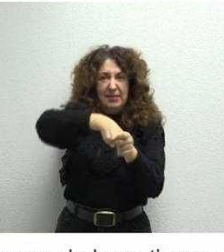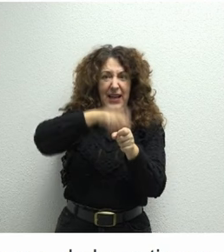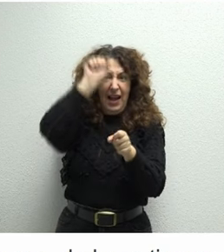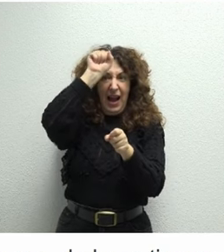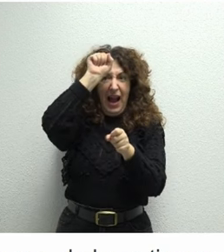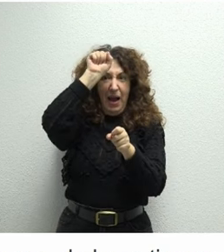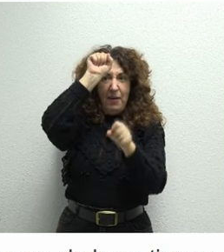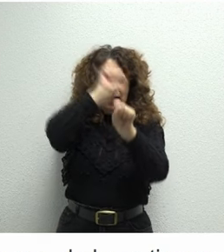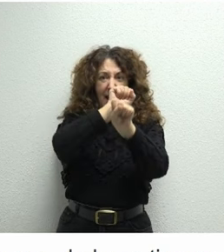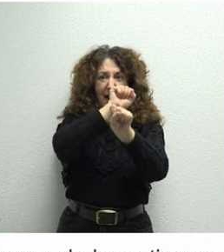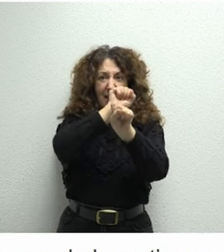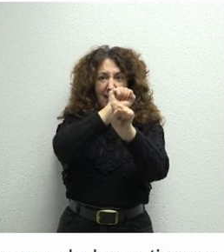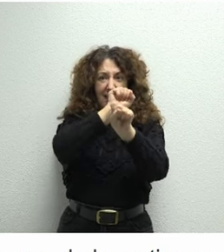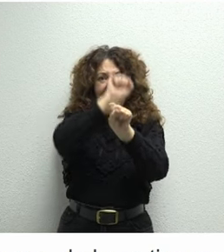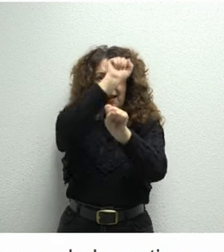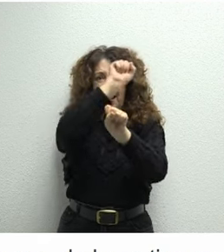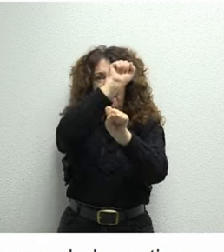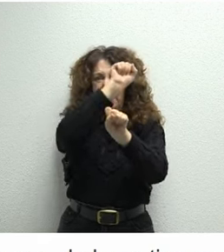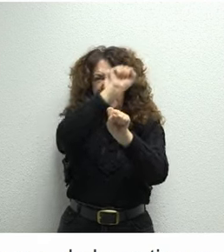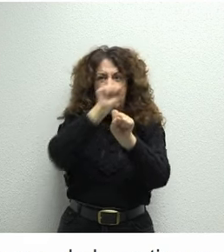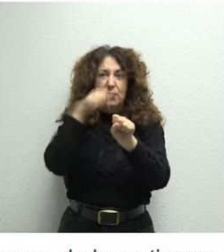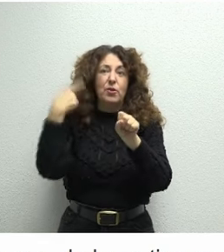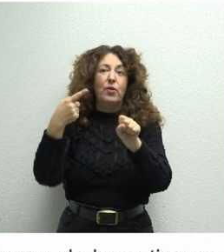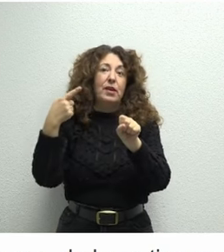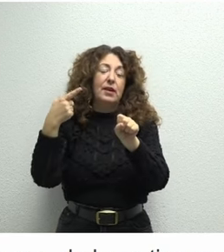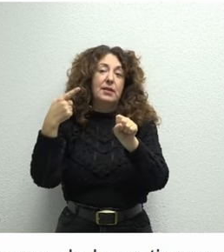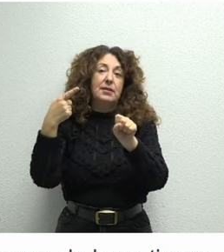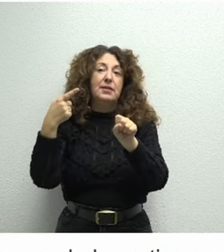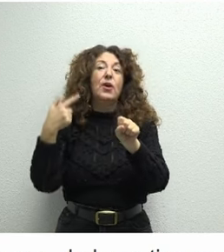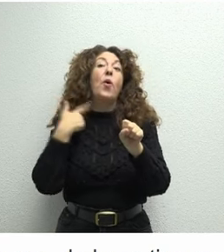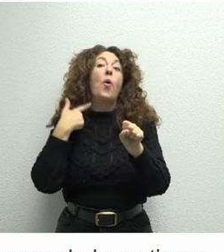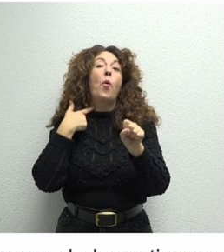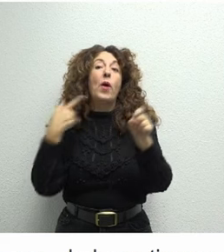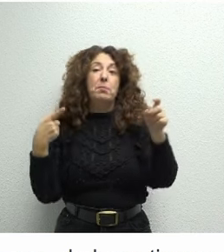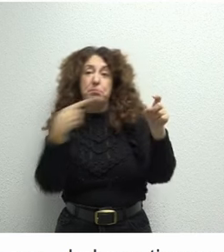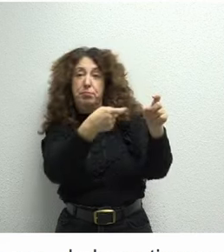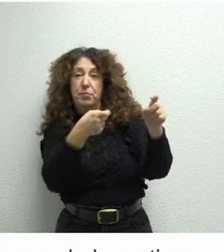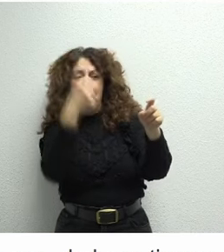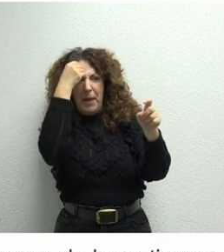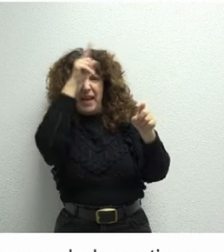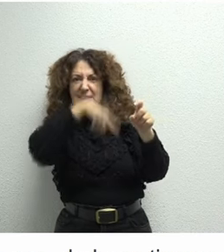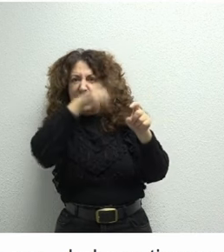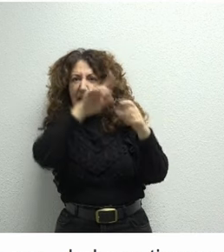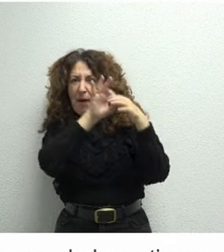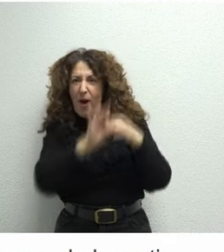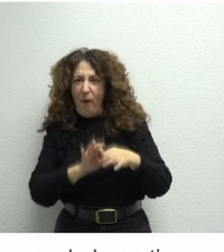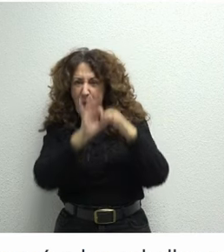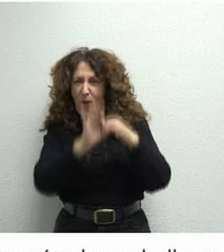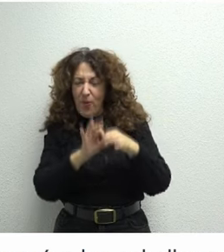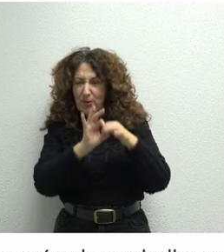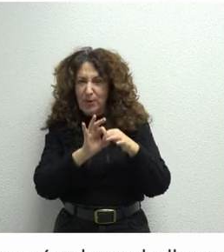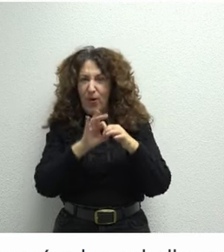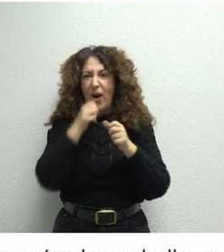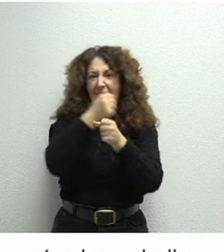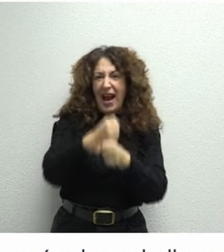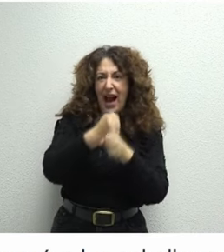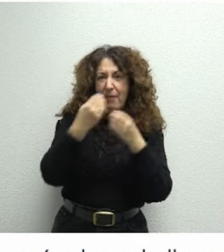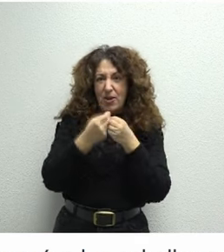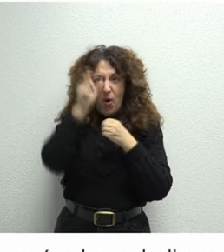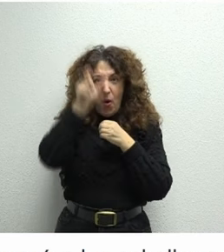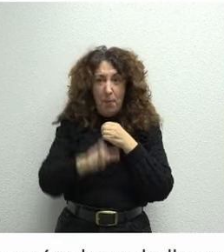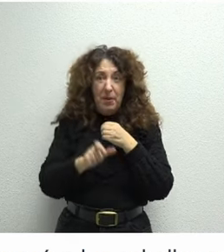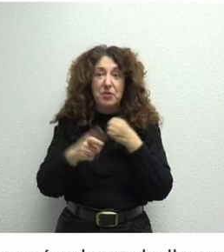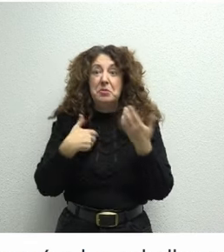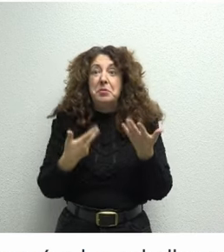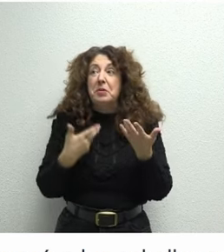pero el guerrero bajaba y los mataba bueno eh aunque sea una cuestión un poco forzada m Me parece que lo que no no se conoce pues